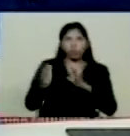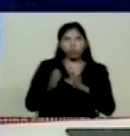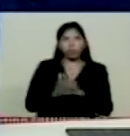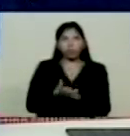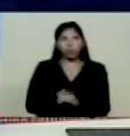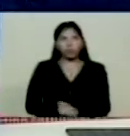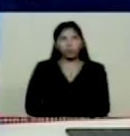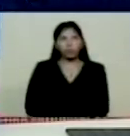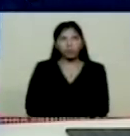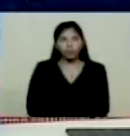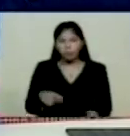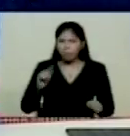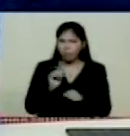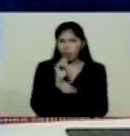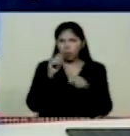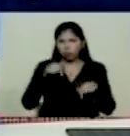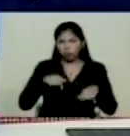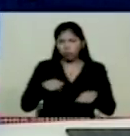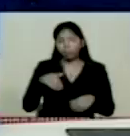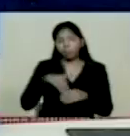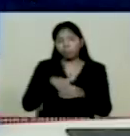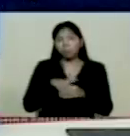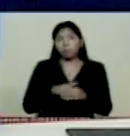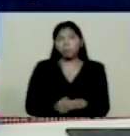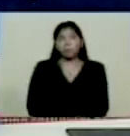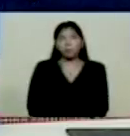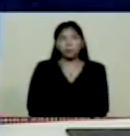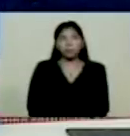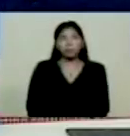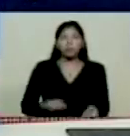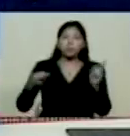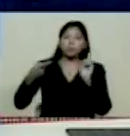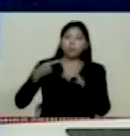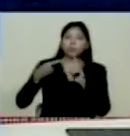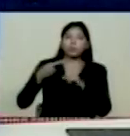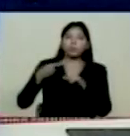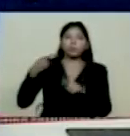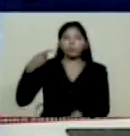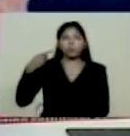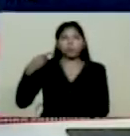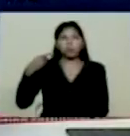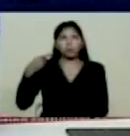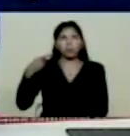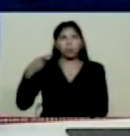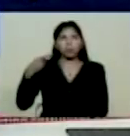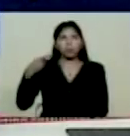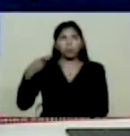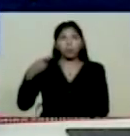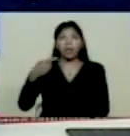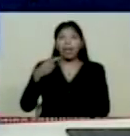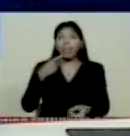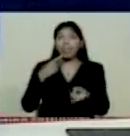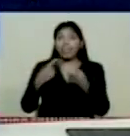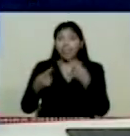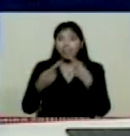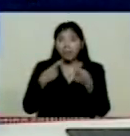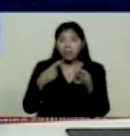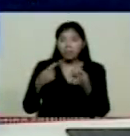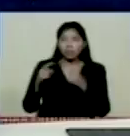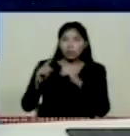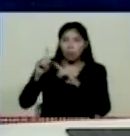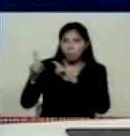esta elección. El primer infundio señalaba, todos los encuestadores, todos los opináticos, que por